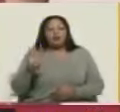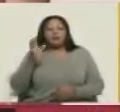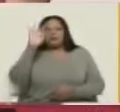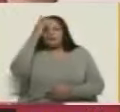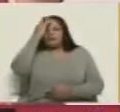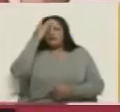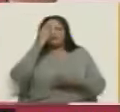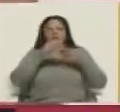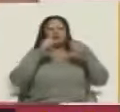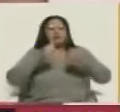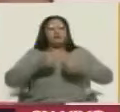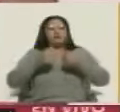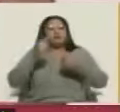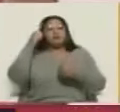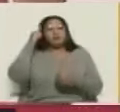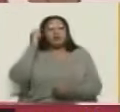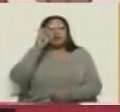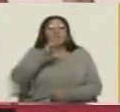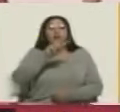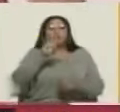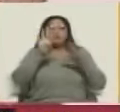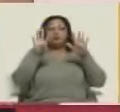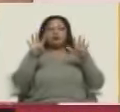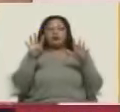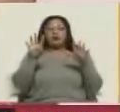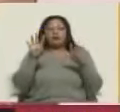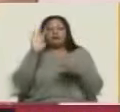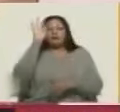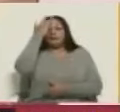una el día 29 de febrero.